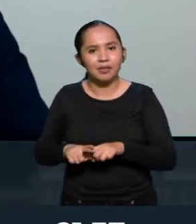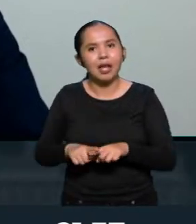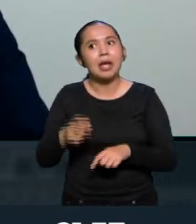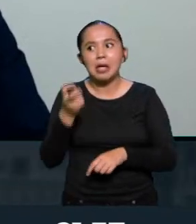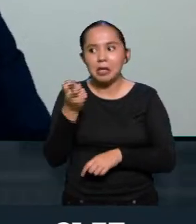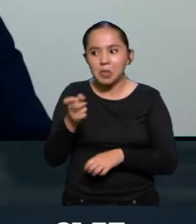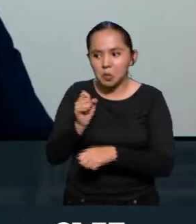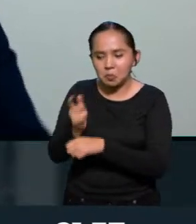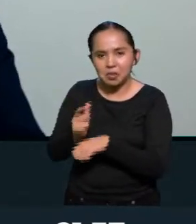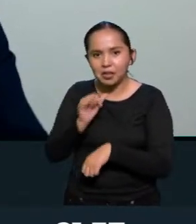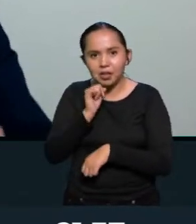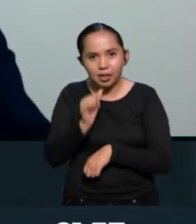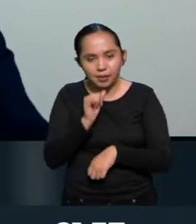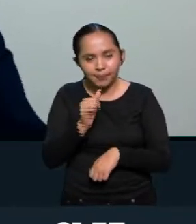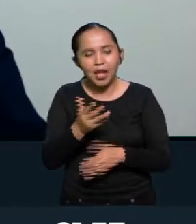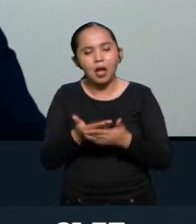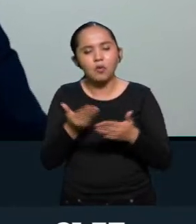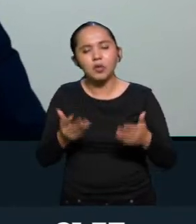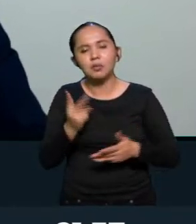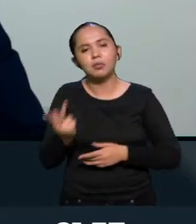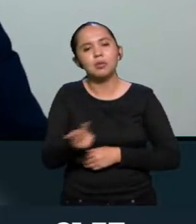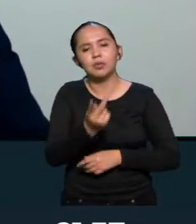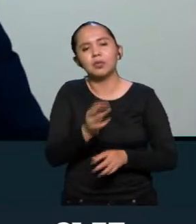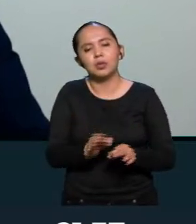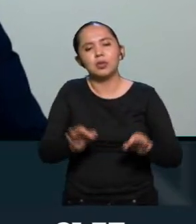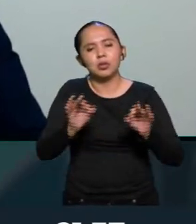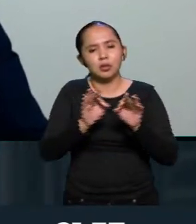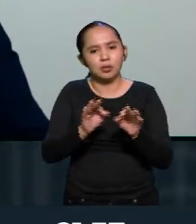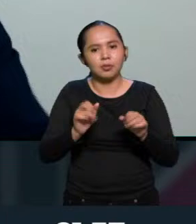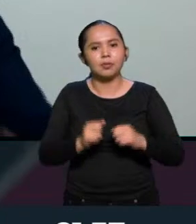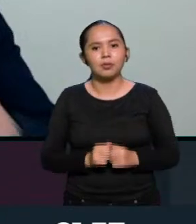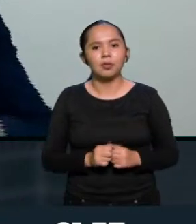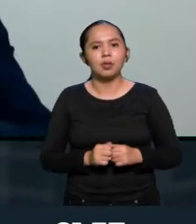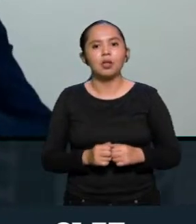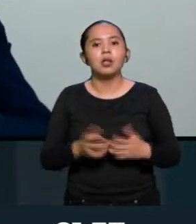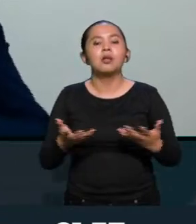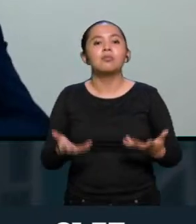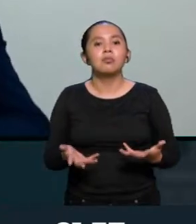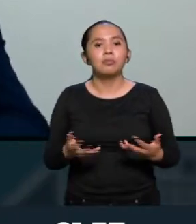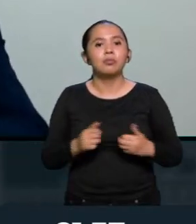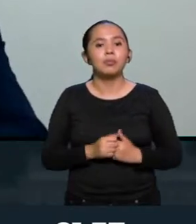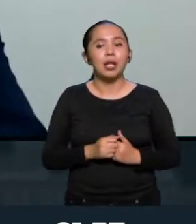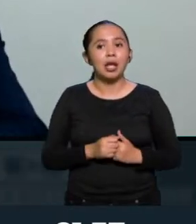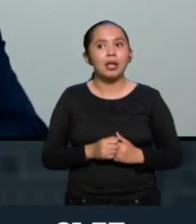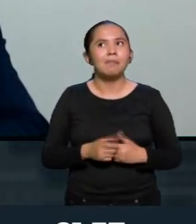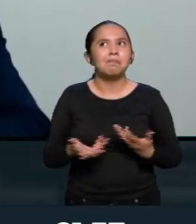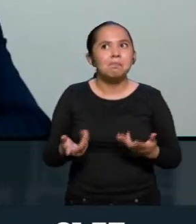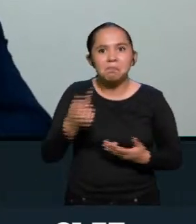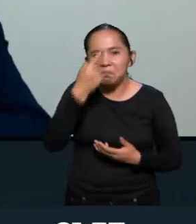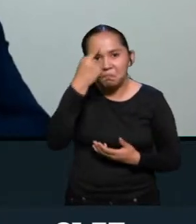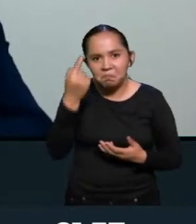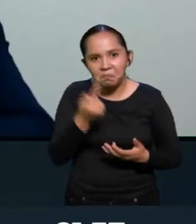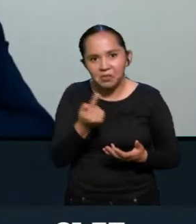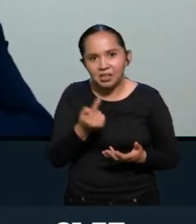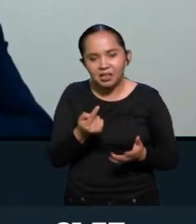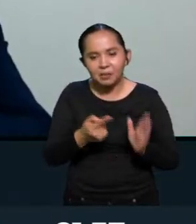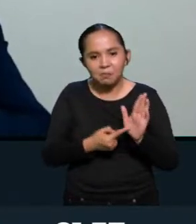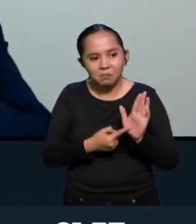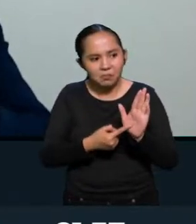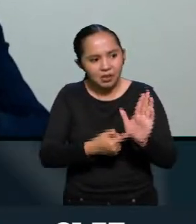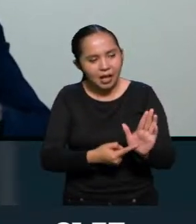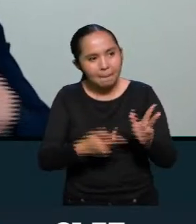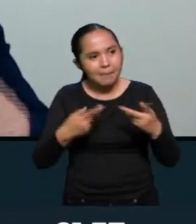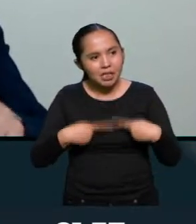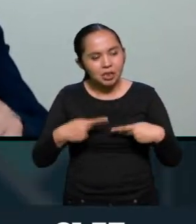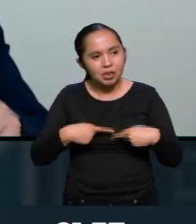nada. La pregunta también más importante, mi querido Braulio, es ¿cuál es la intención de desenterrar a personajes